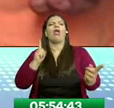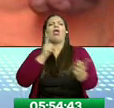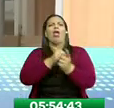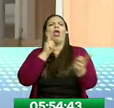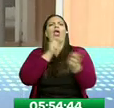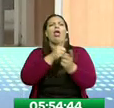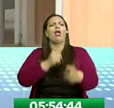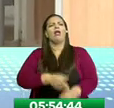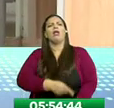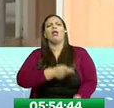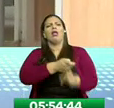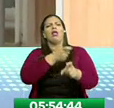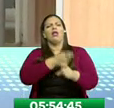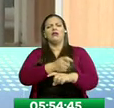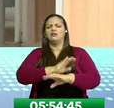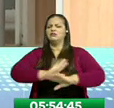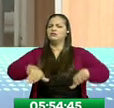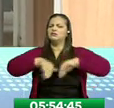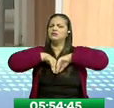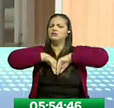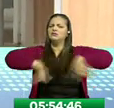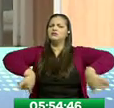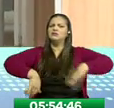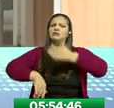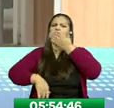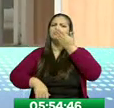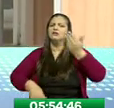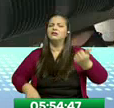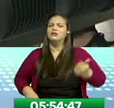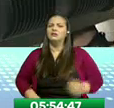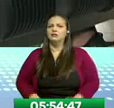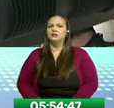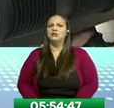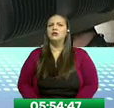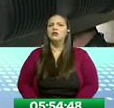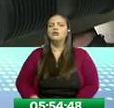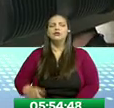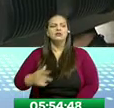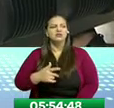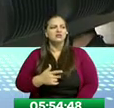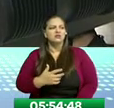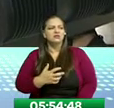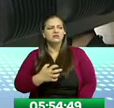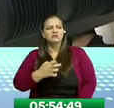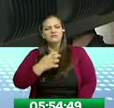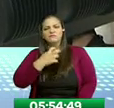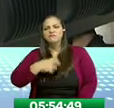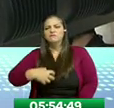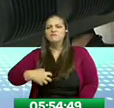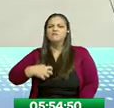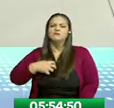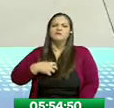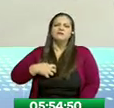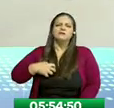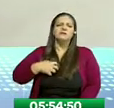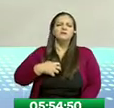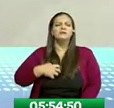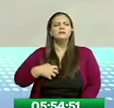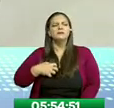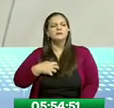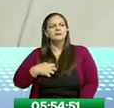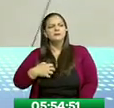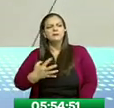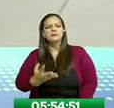andar correteando la justicia y te evitas caer en la tentación y en la desgracia de querer matar, asesinar a